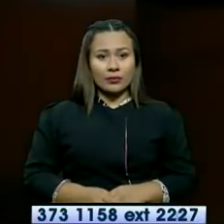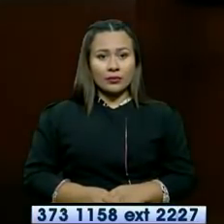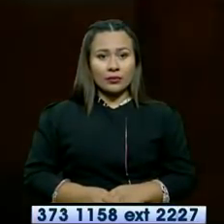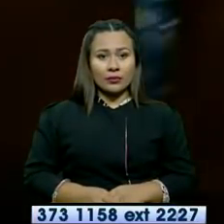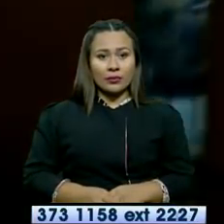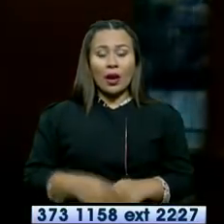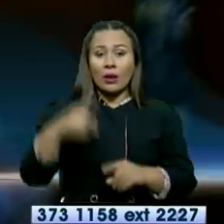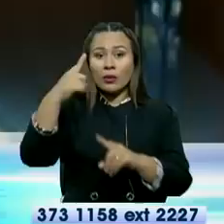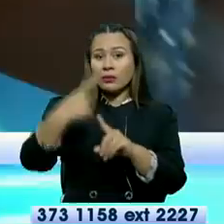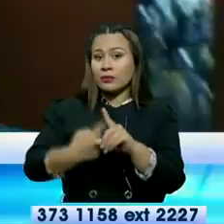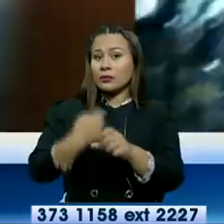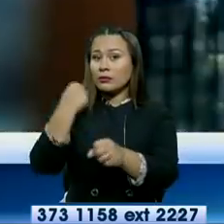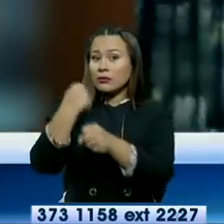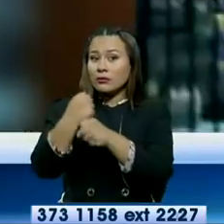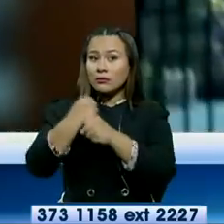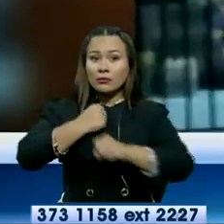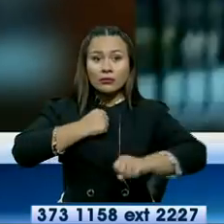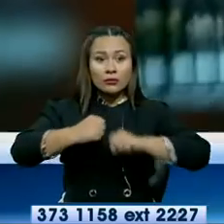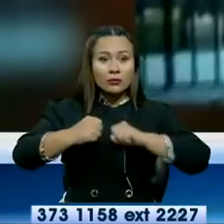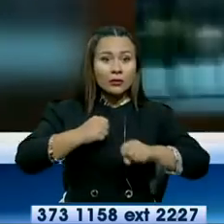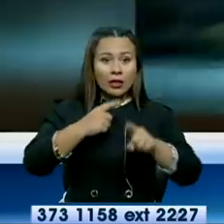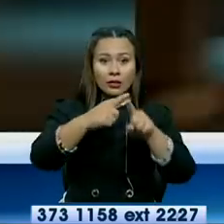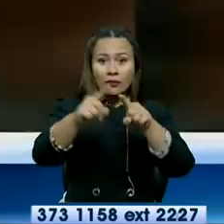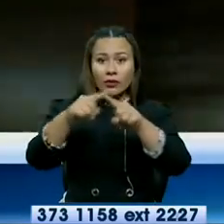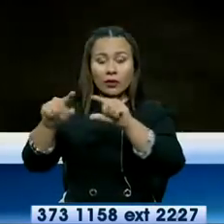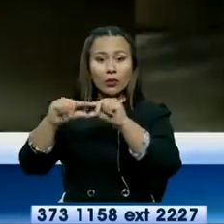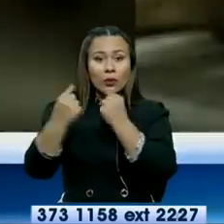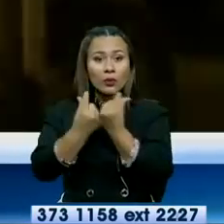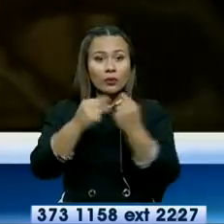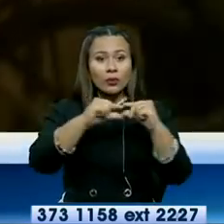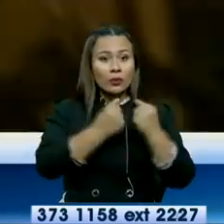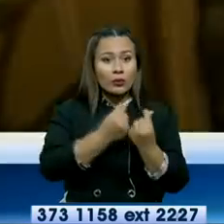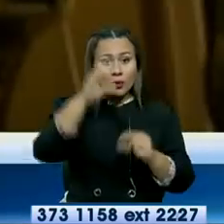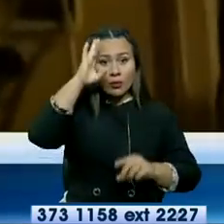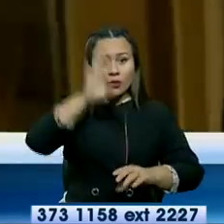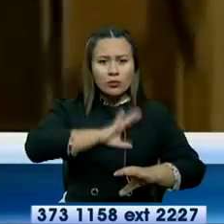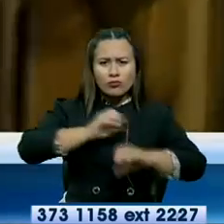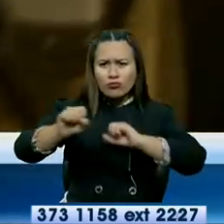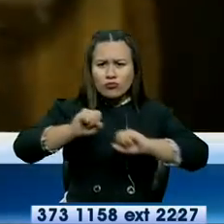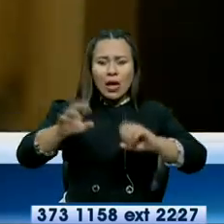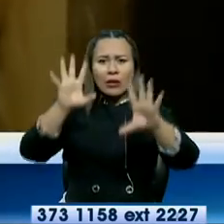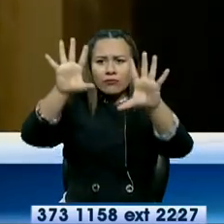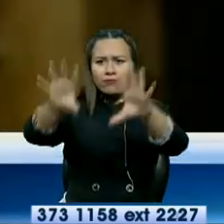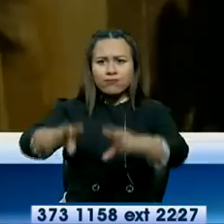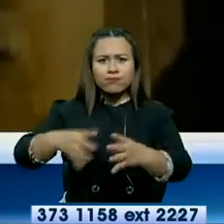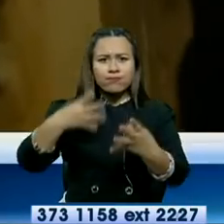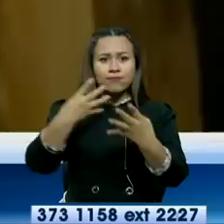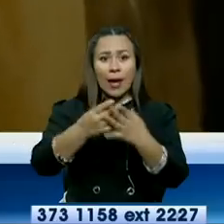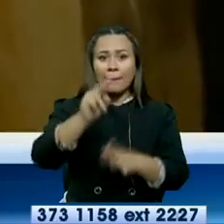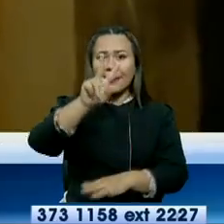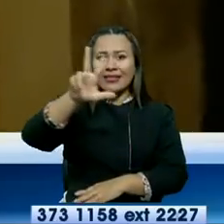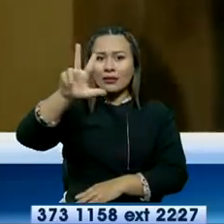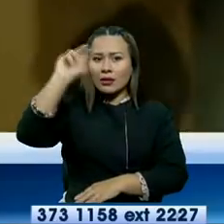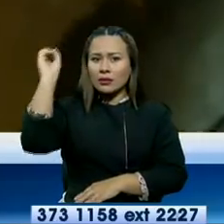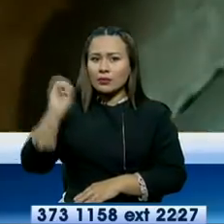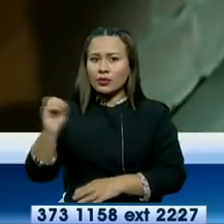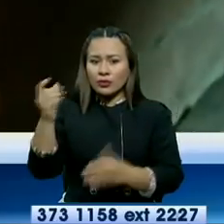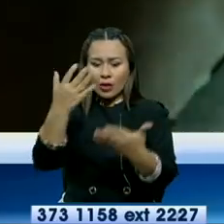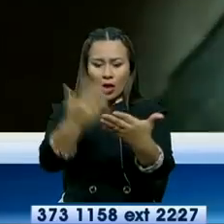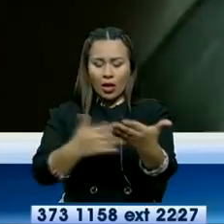En un mes de labor operativa, las diferentes unidades de policía judicial lograron dar cumplimiento al 23% de las órdenes de